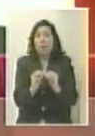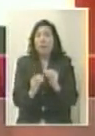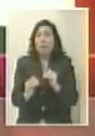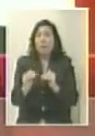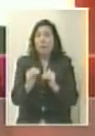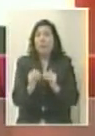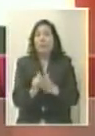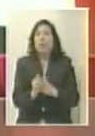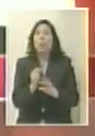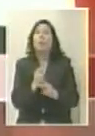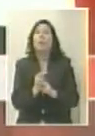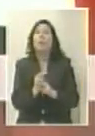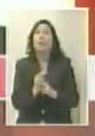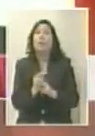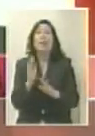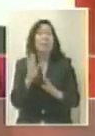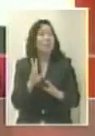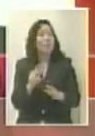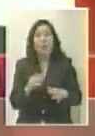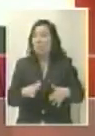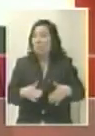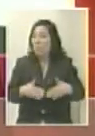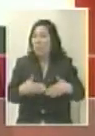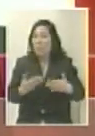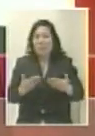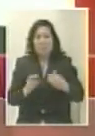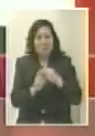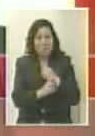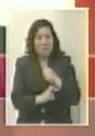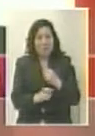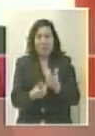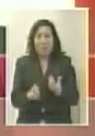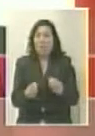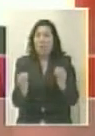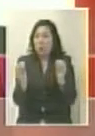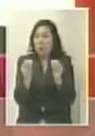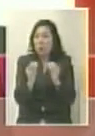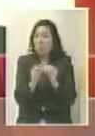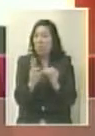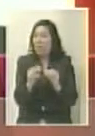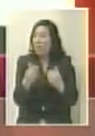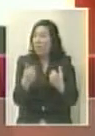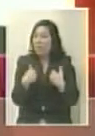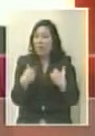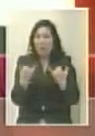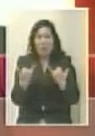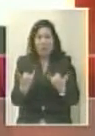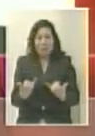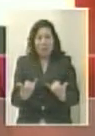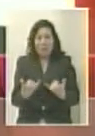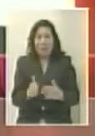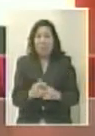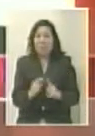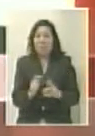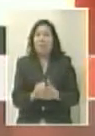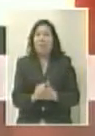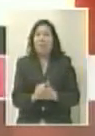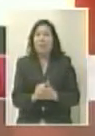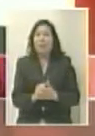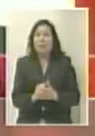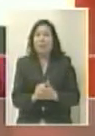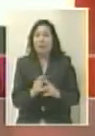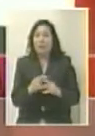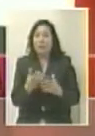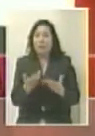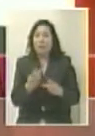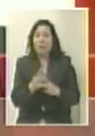sus regulaciones ambientales. No podemos en el país estar con sectores que no tienen actualizados sus límites máximos permisibles o estándares de